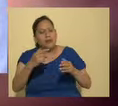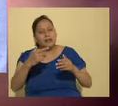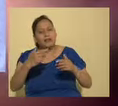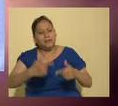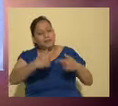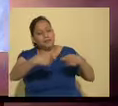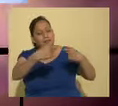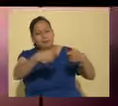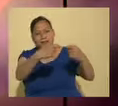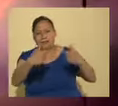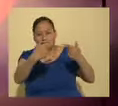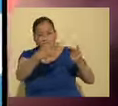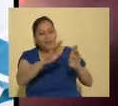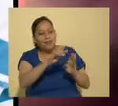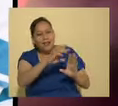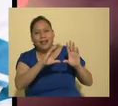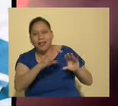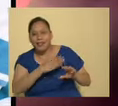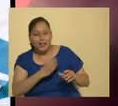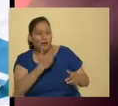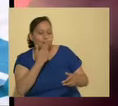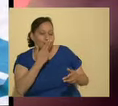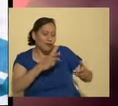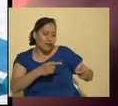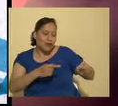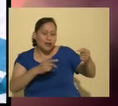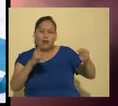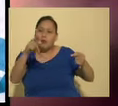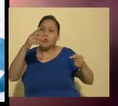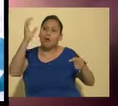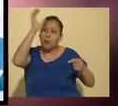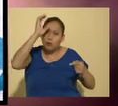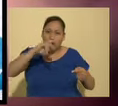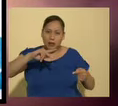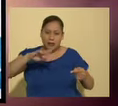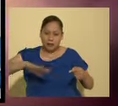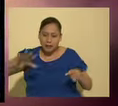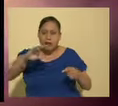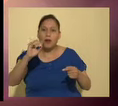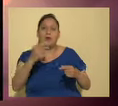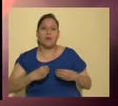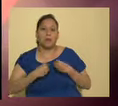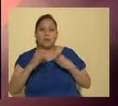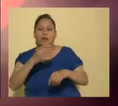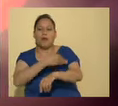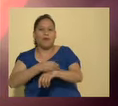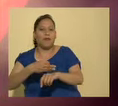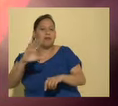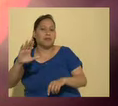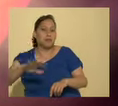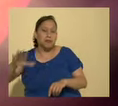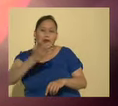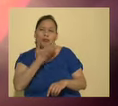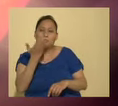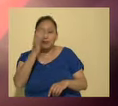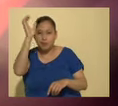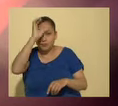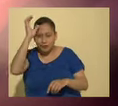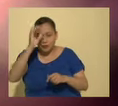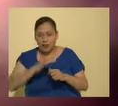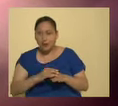tienen establecidas a través de la sociedad, a través de la cultura y a través de la familia. Y en esta frustración y en